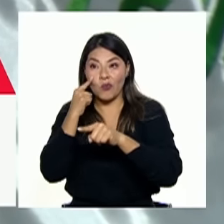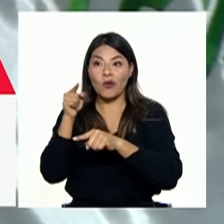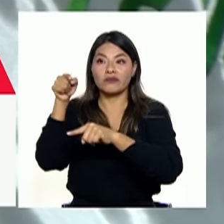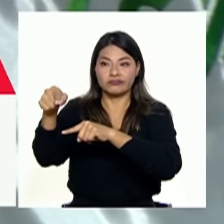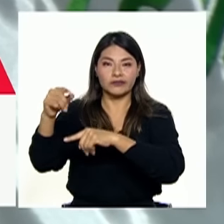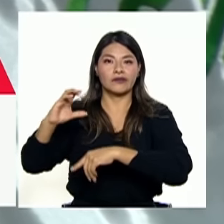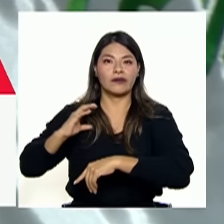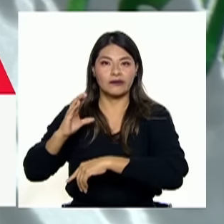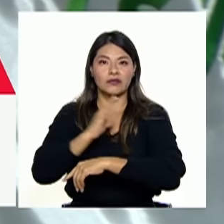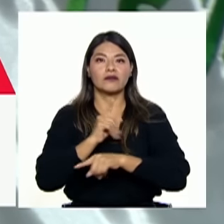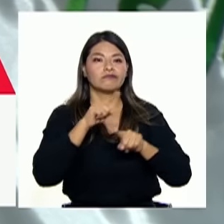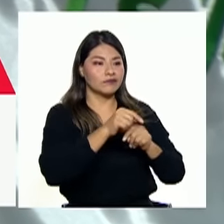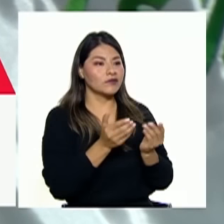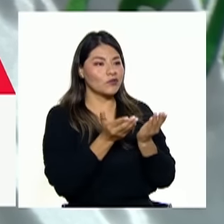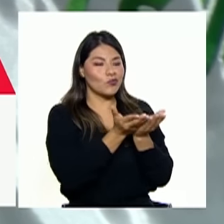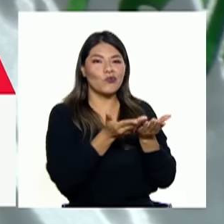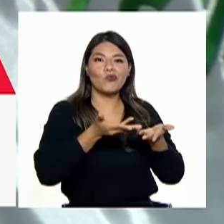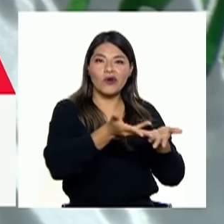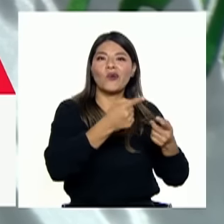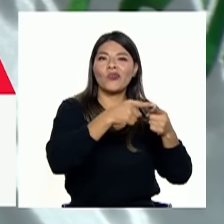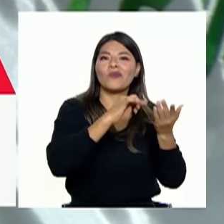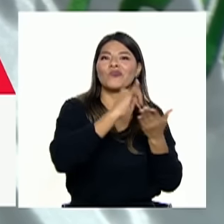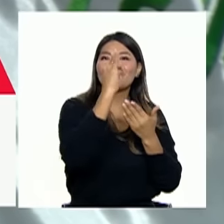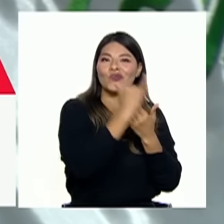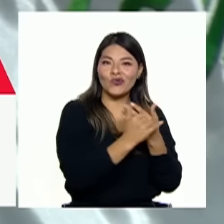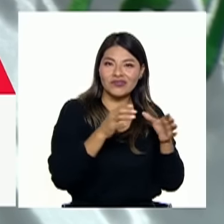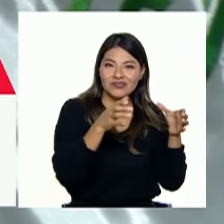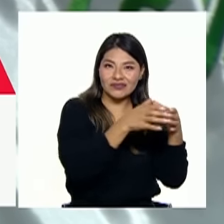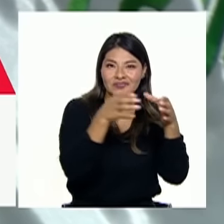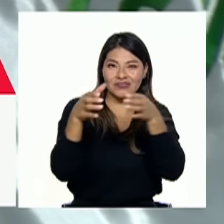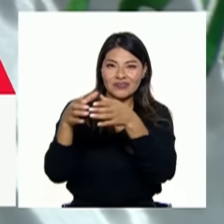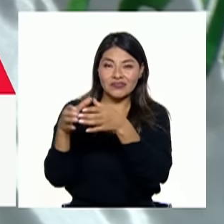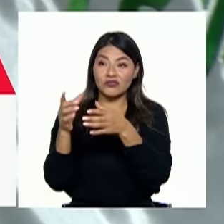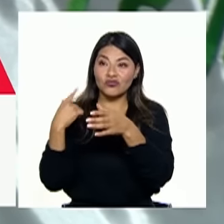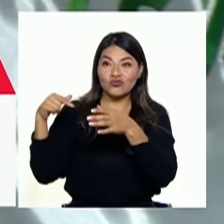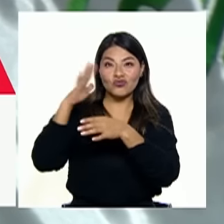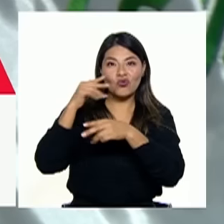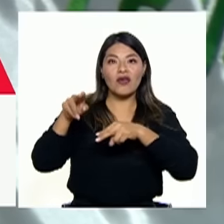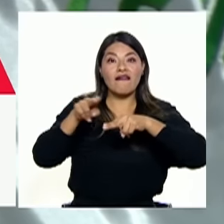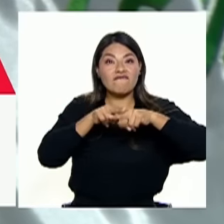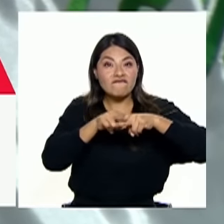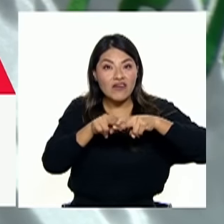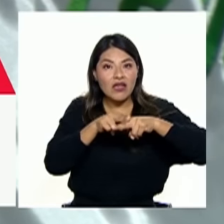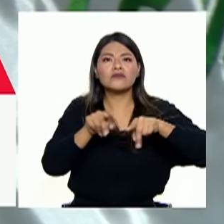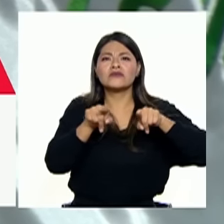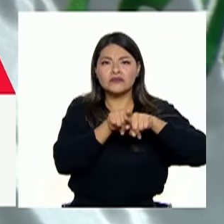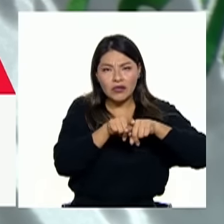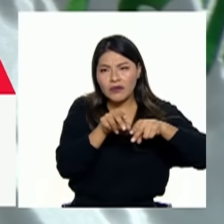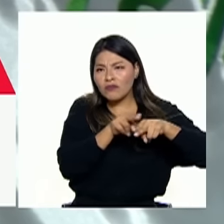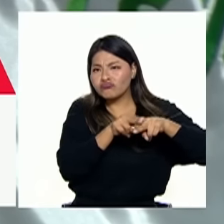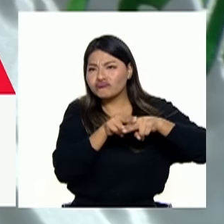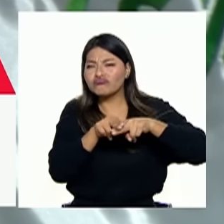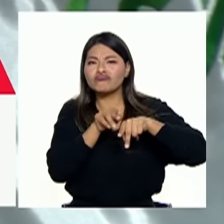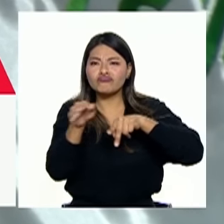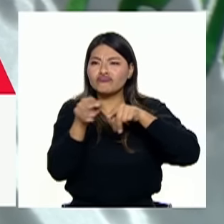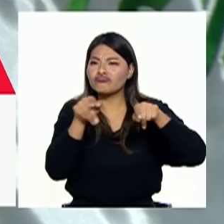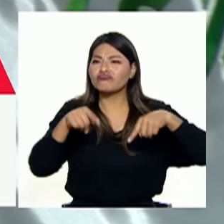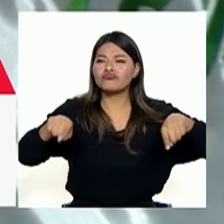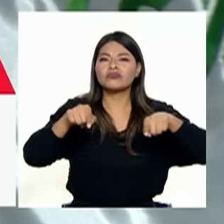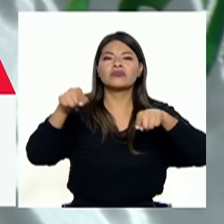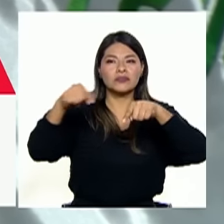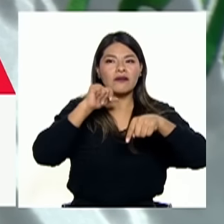y del CIMA. Los numerosos proyectos de infraestructura vial y ferroviaria que se encuentran en diversas fases de